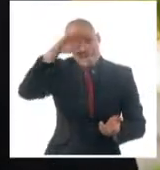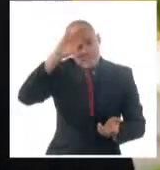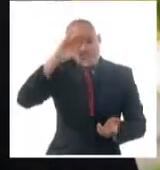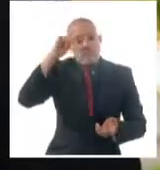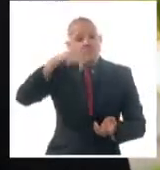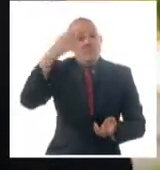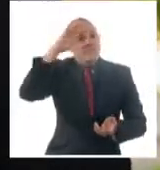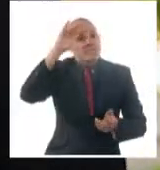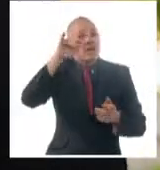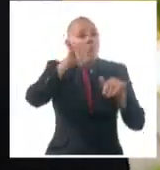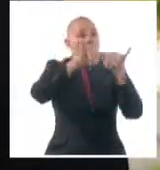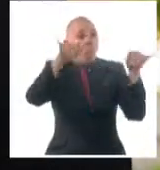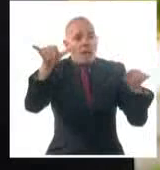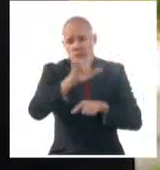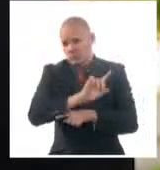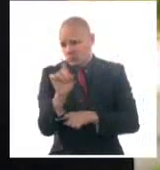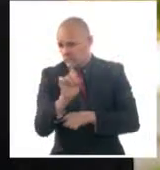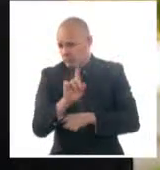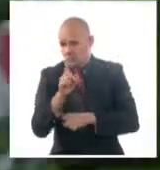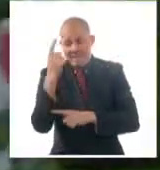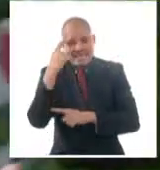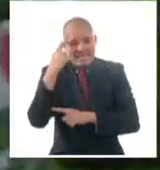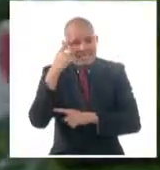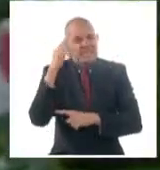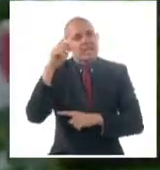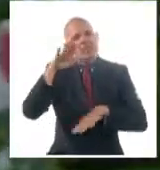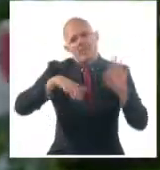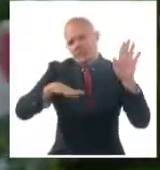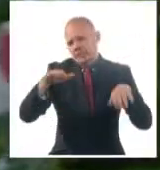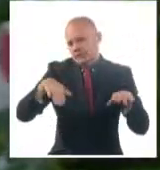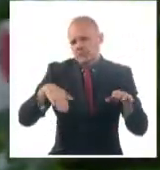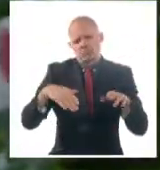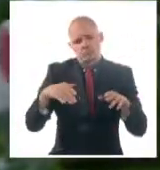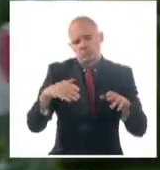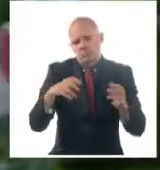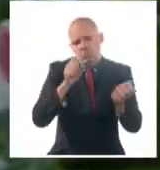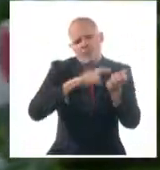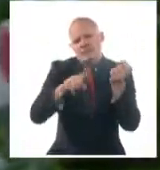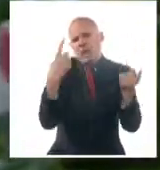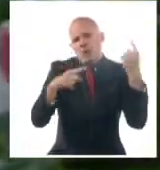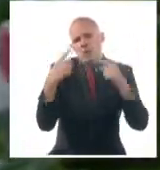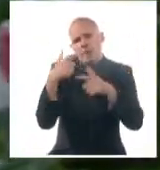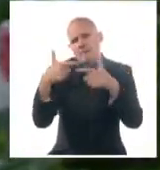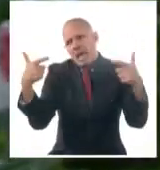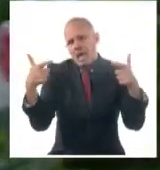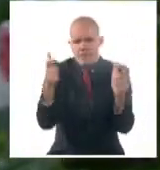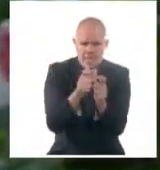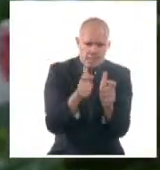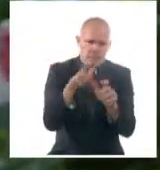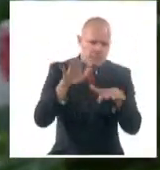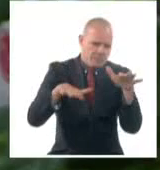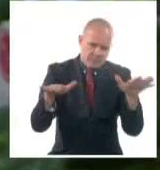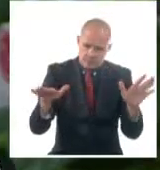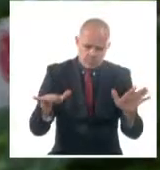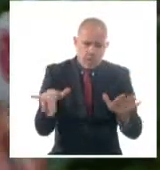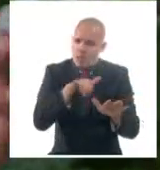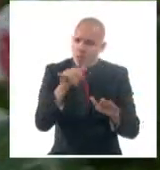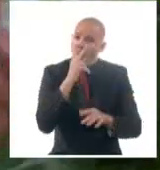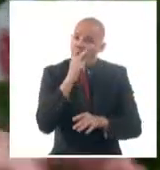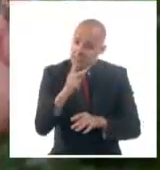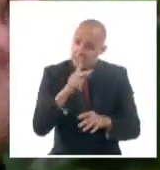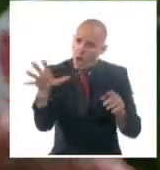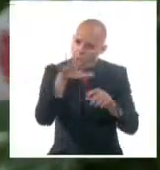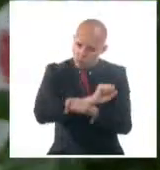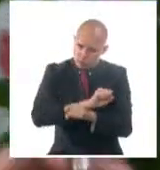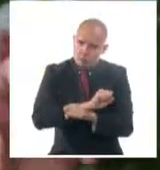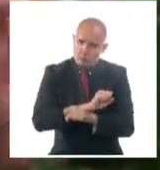sabemos que es una prioridad en la mayoría de los territorios de Cuba. Es un fenómeno que es atendido y priorizado a nivel global realmente, que UNFPA tiene